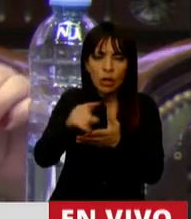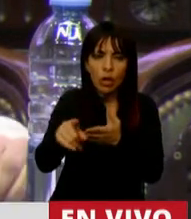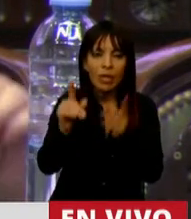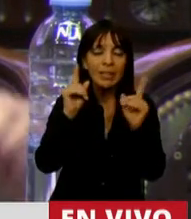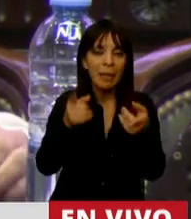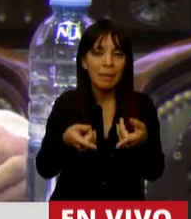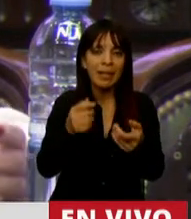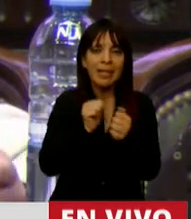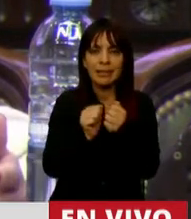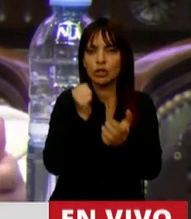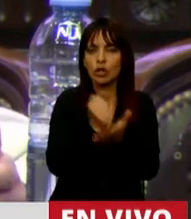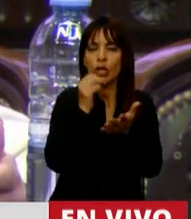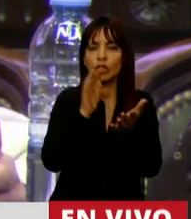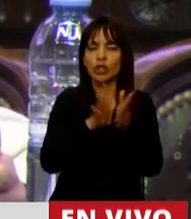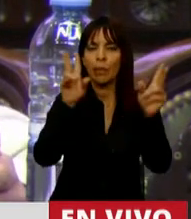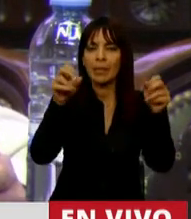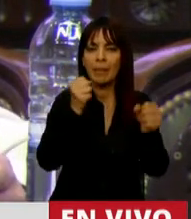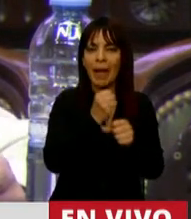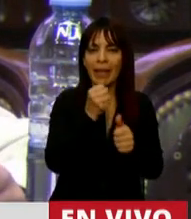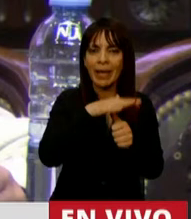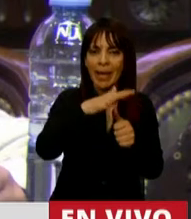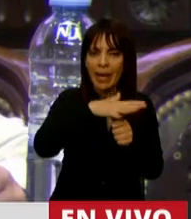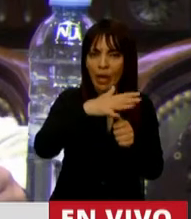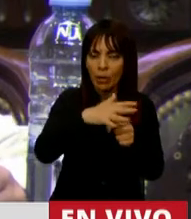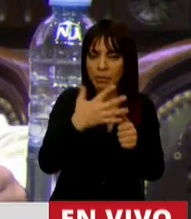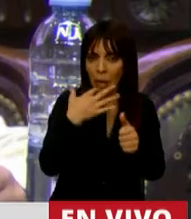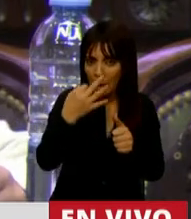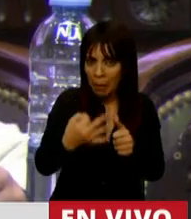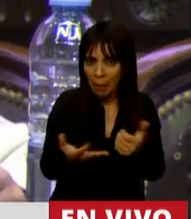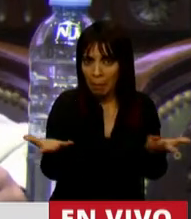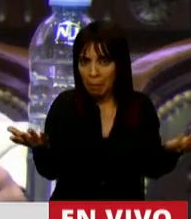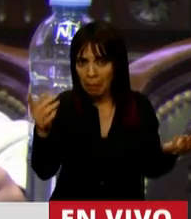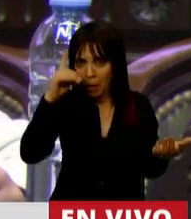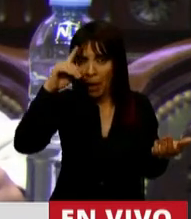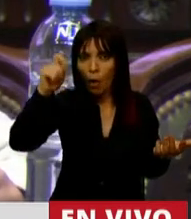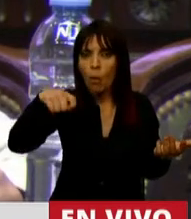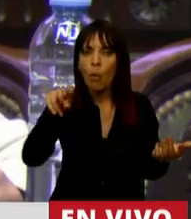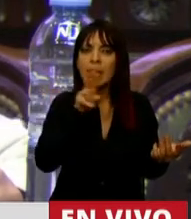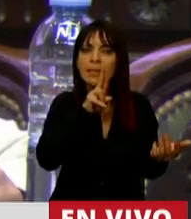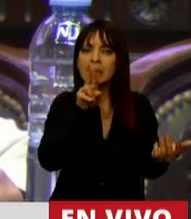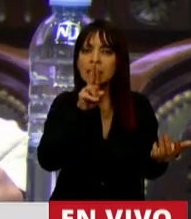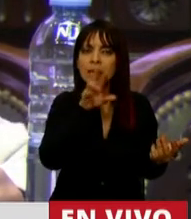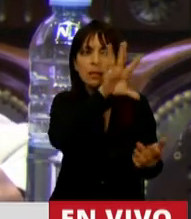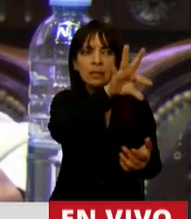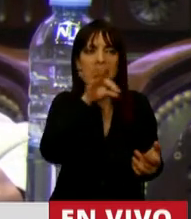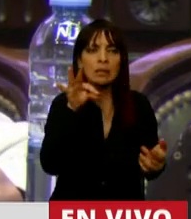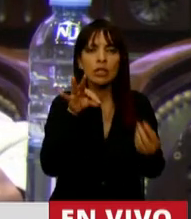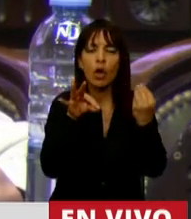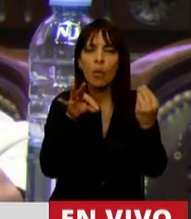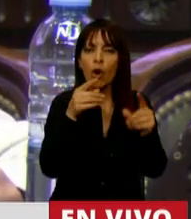términos de política de género y la verdad sería muy bienvenido, pero lo cierto es que las juezas no son elegidas por